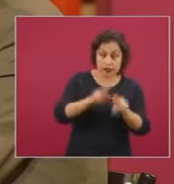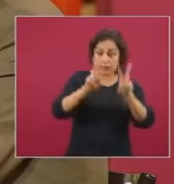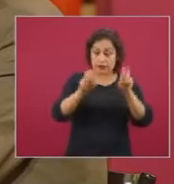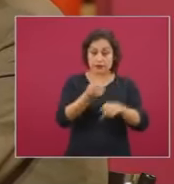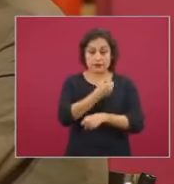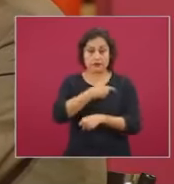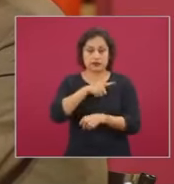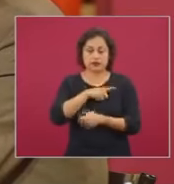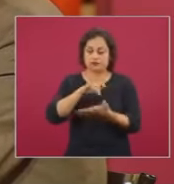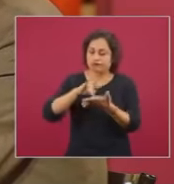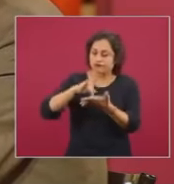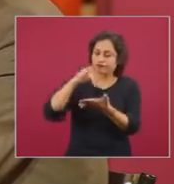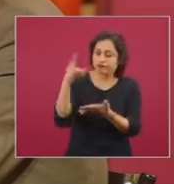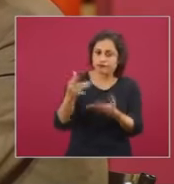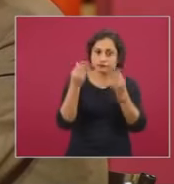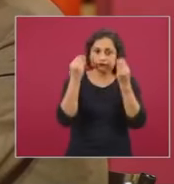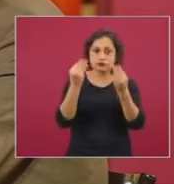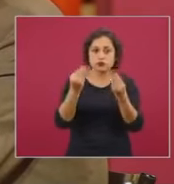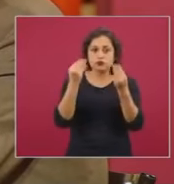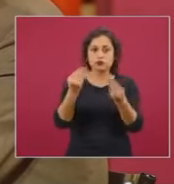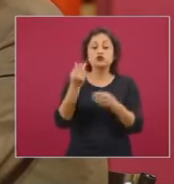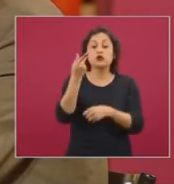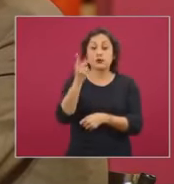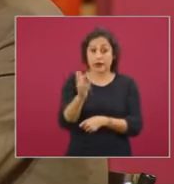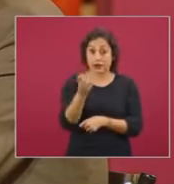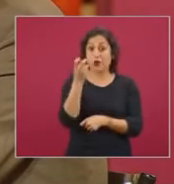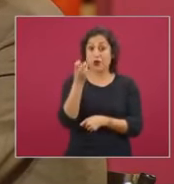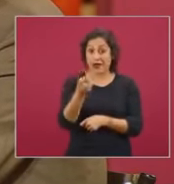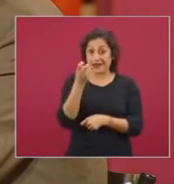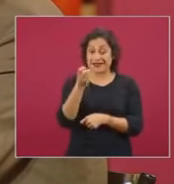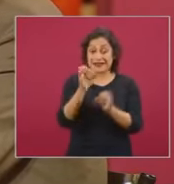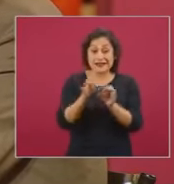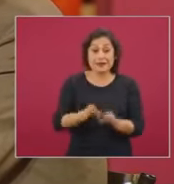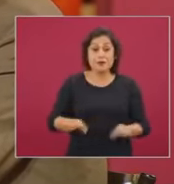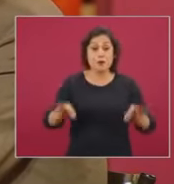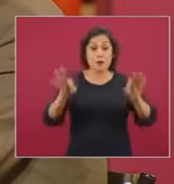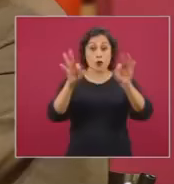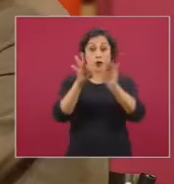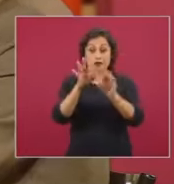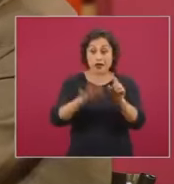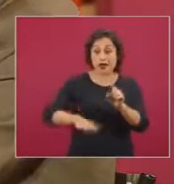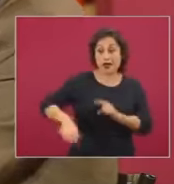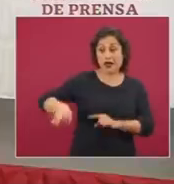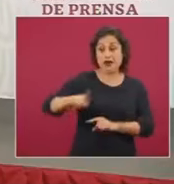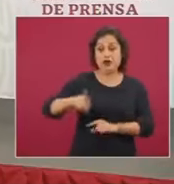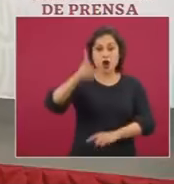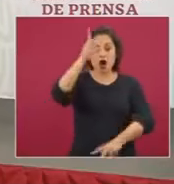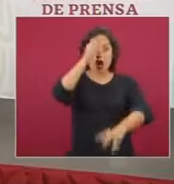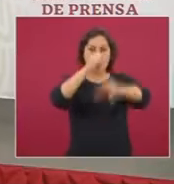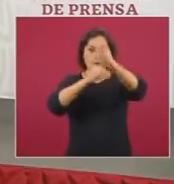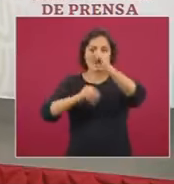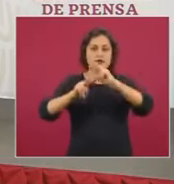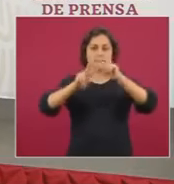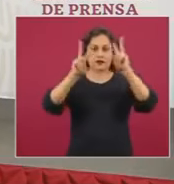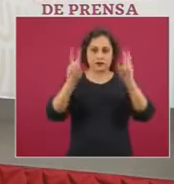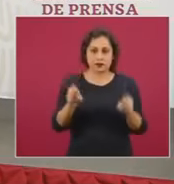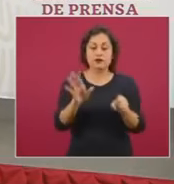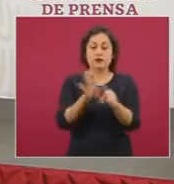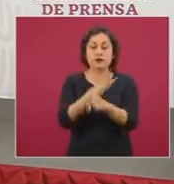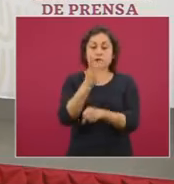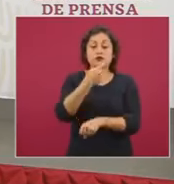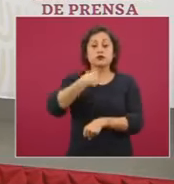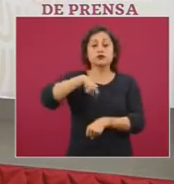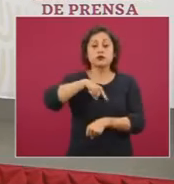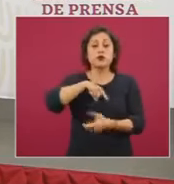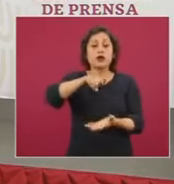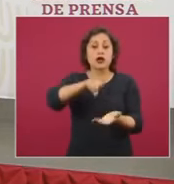pues es uno de los puntos críticos, tener personal capacitado, ¿no? Entonces también tenemos estos grandes equipos y estas redes de